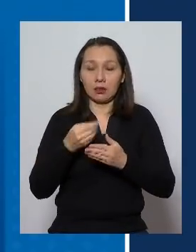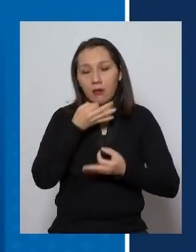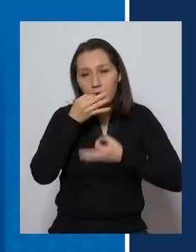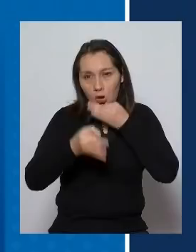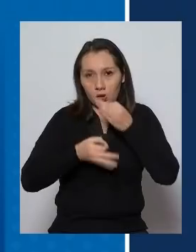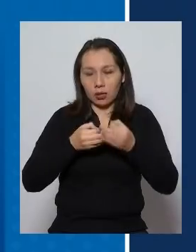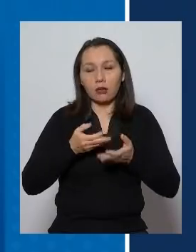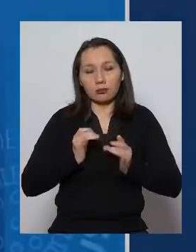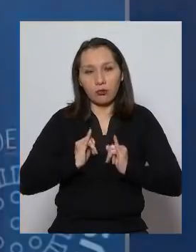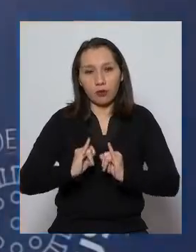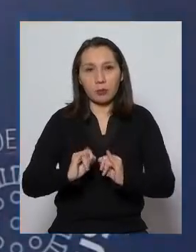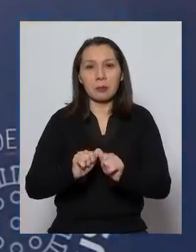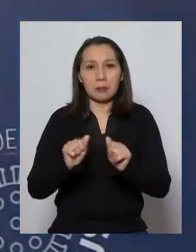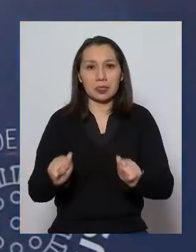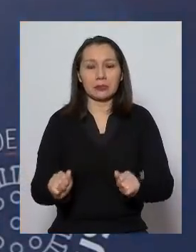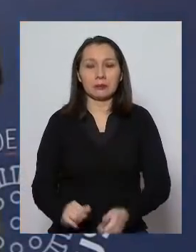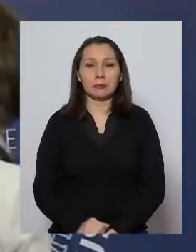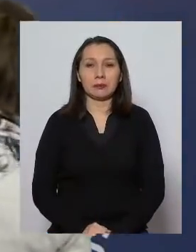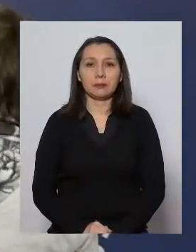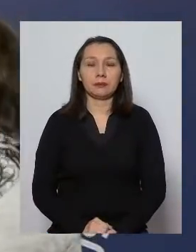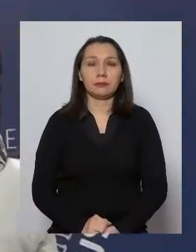la cuenta.